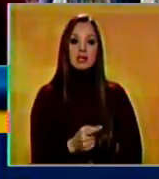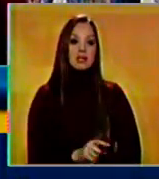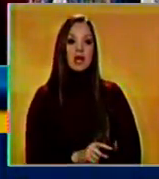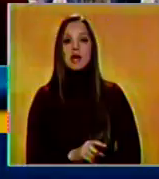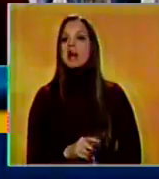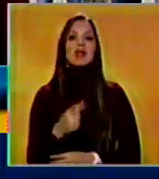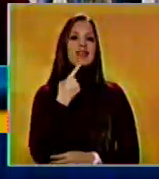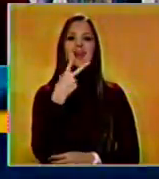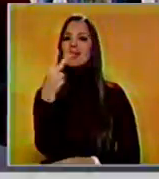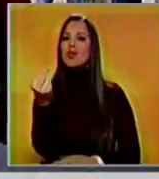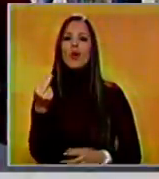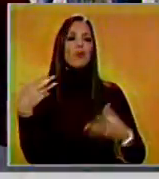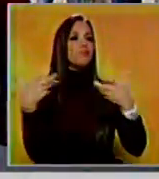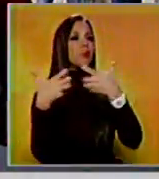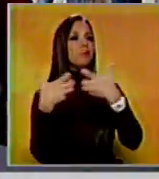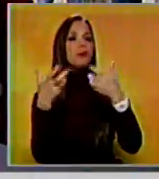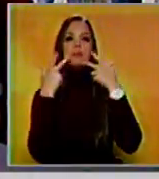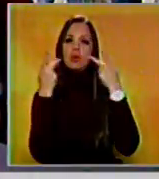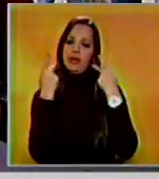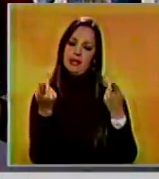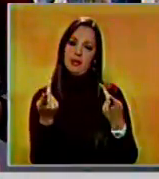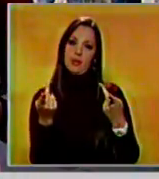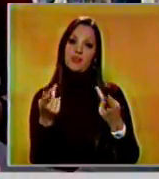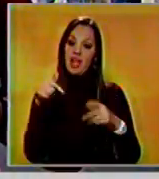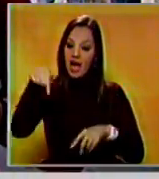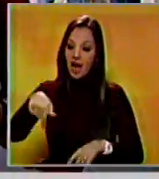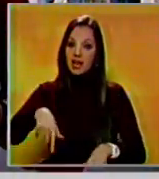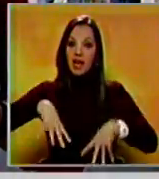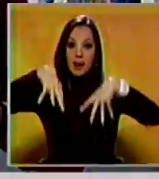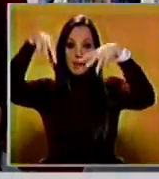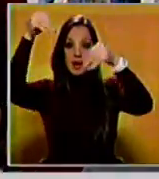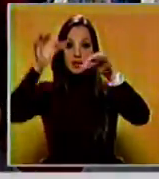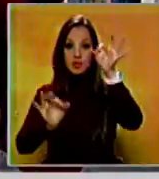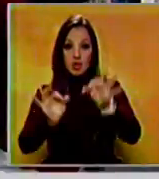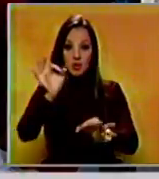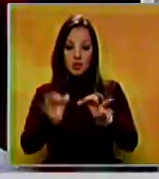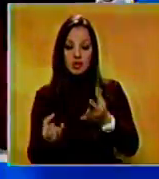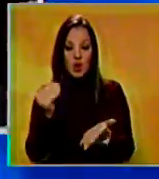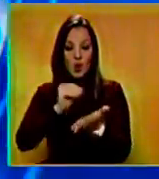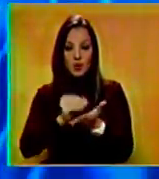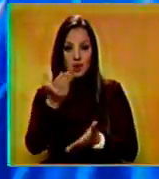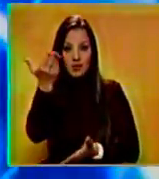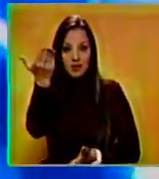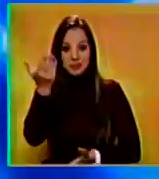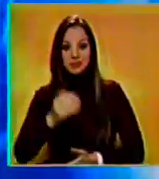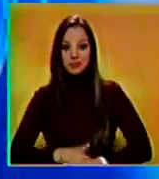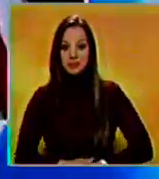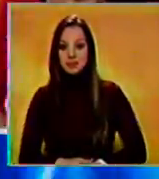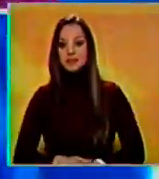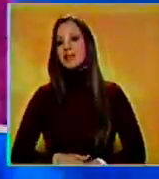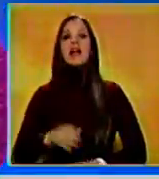diatribas políticas. Es la información que tenemos a esta hora desde el Palacio de Justicia y con ella retornamos el pase al estudio. Gracias, Victoria.